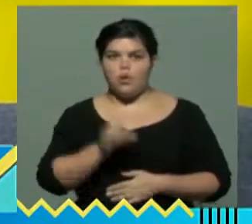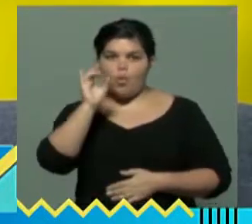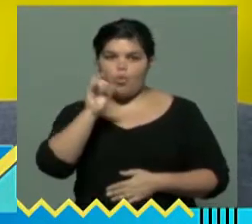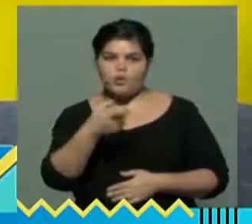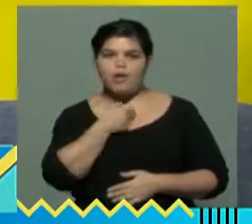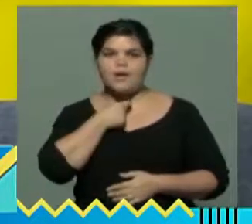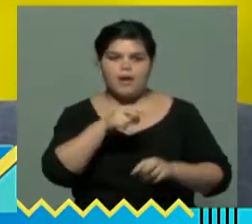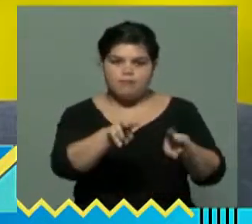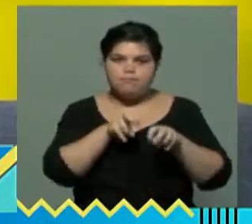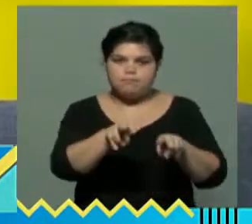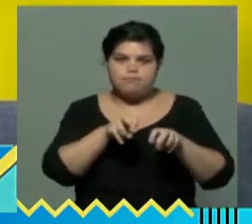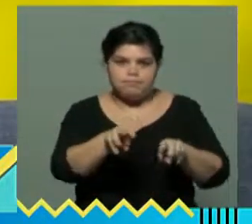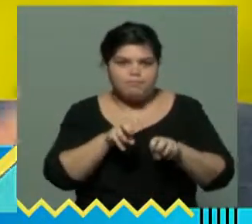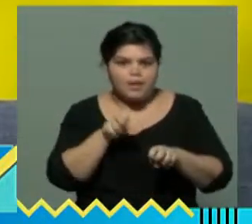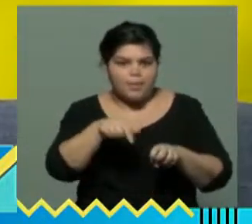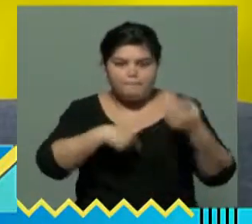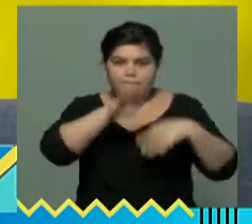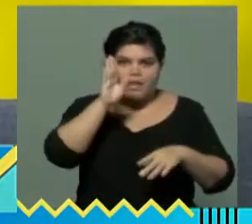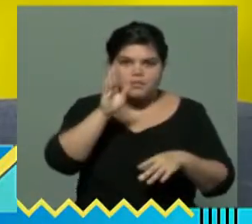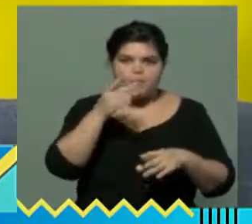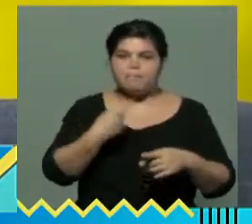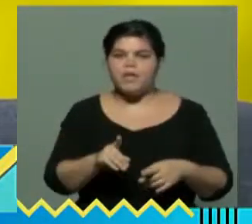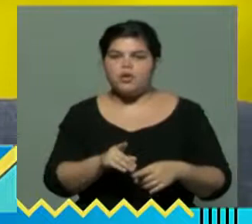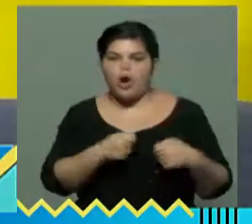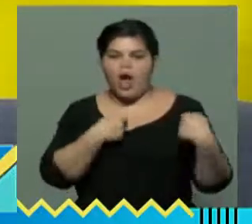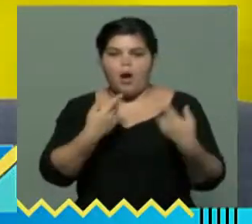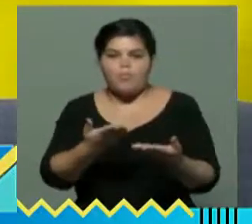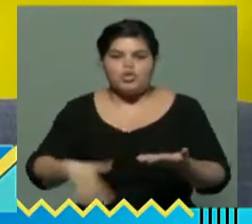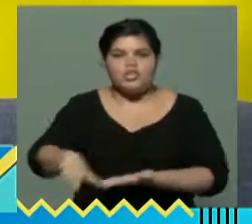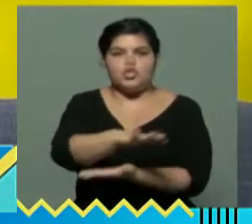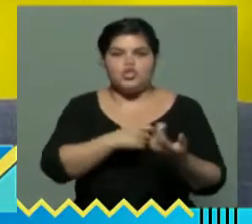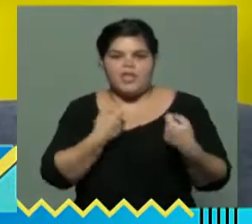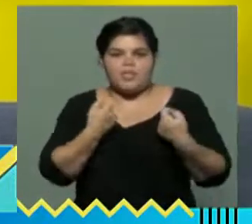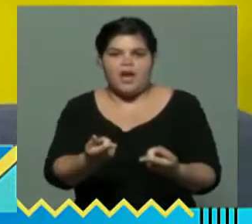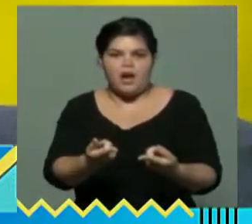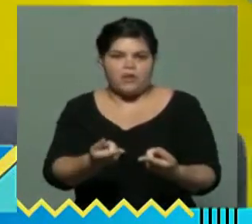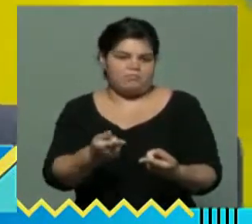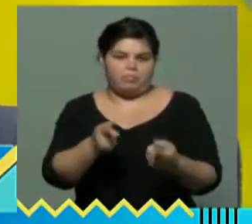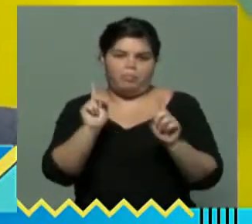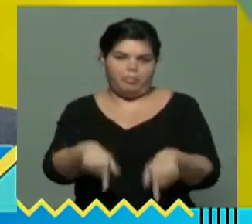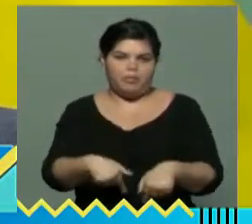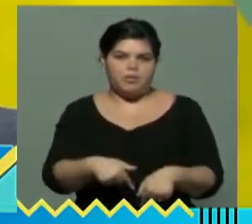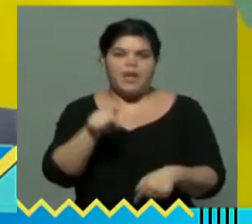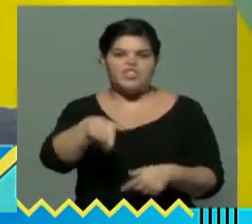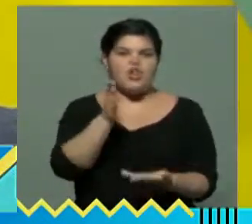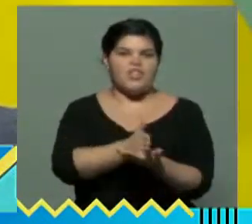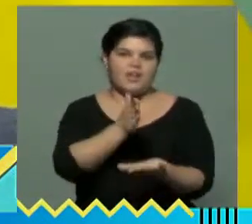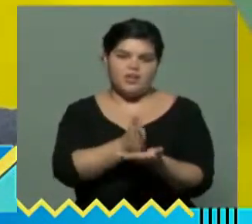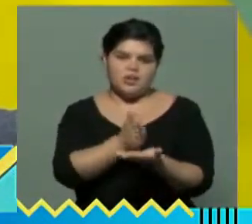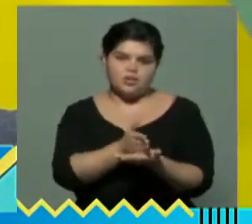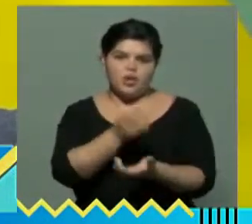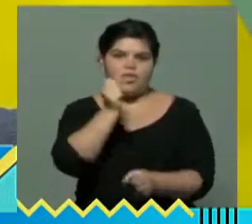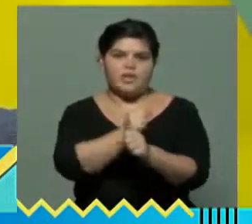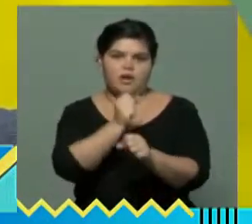lucro y no el aporte que ellos pueden generar a la sociedad, y que en realidad tiene que ver con derechos laborales, ¿no? Que están consagrados